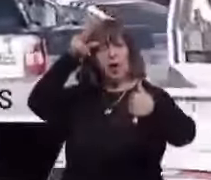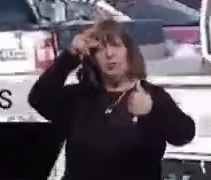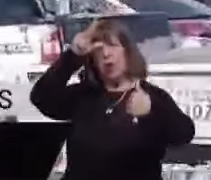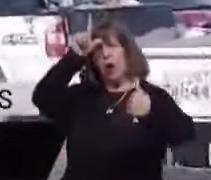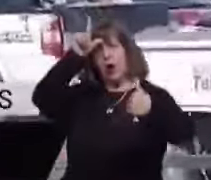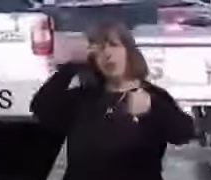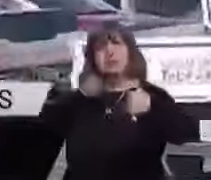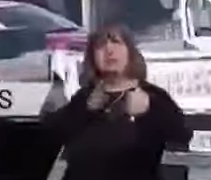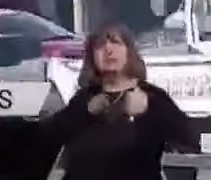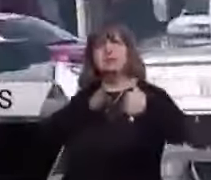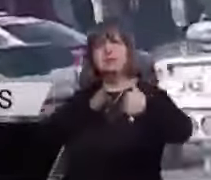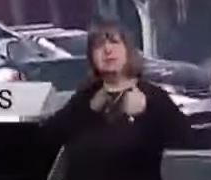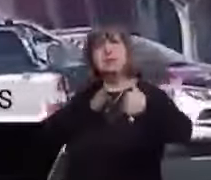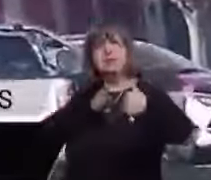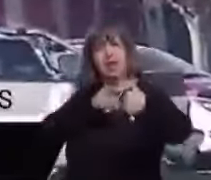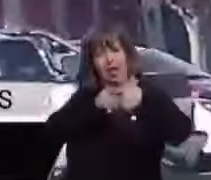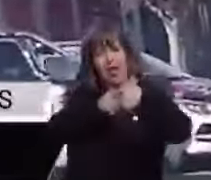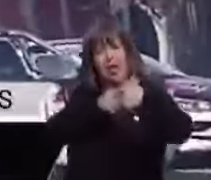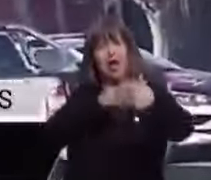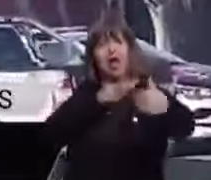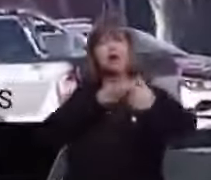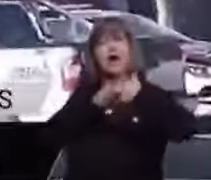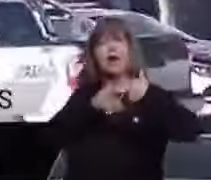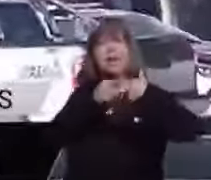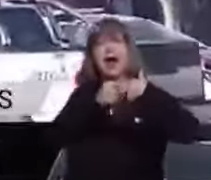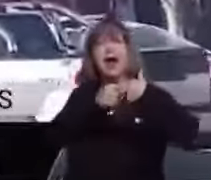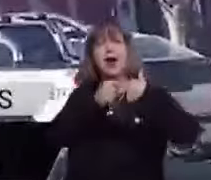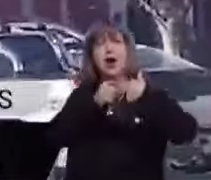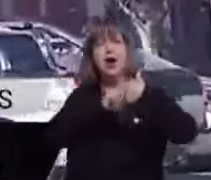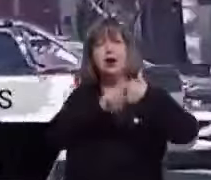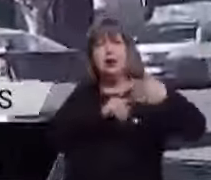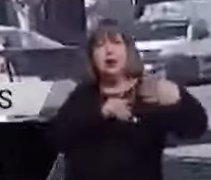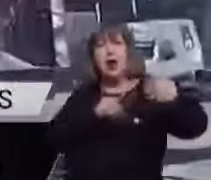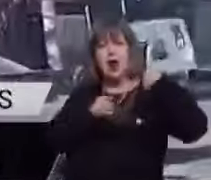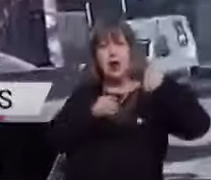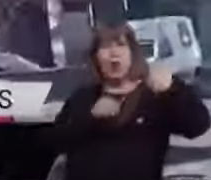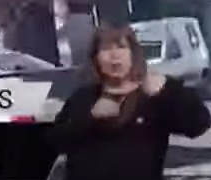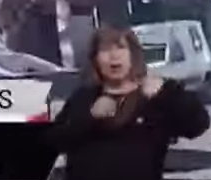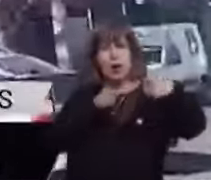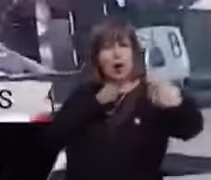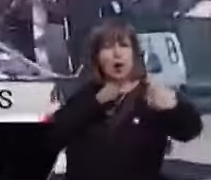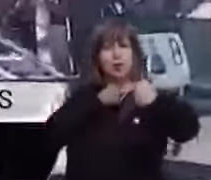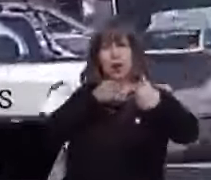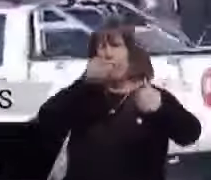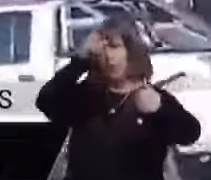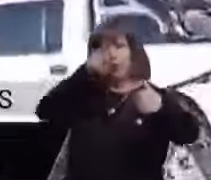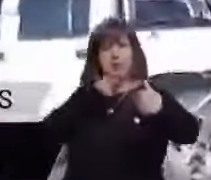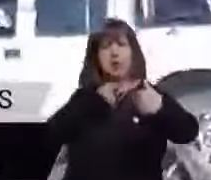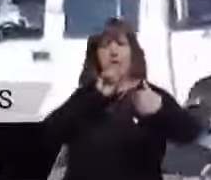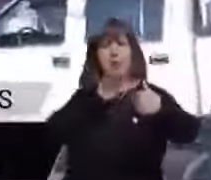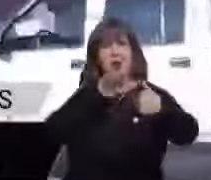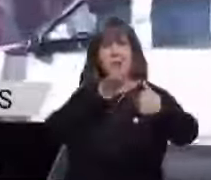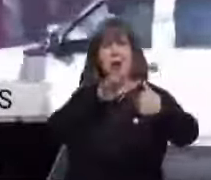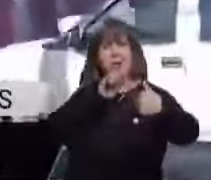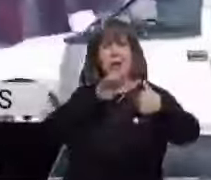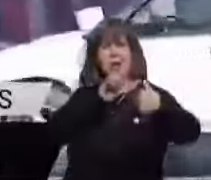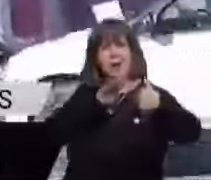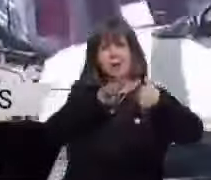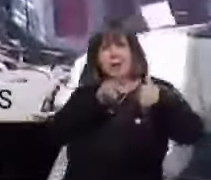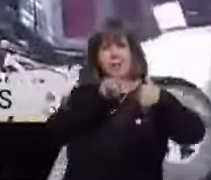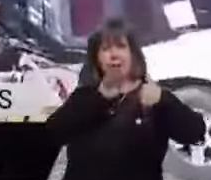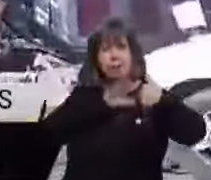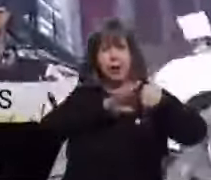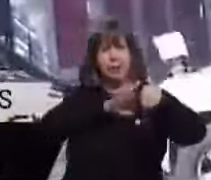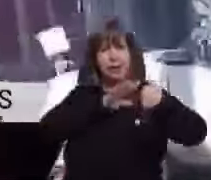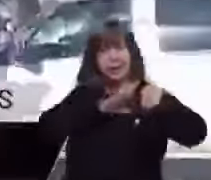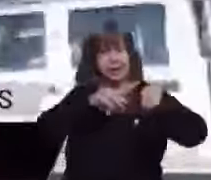contramano. Por esta infracción, el hombre y el auto fueron llevados a la comisaría 16 para ser notificados de la falta, circulando a contramano en una